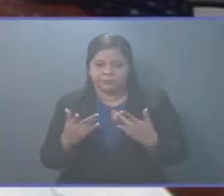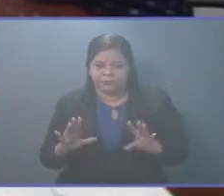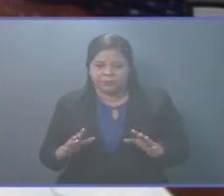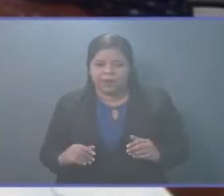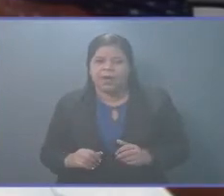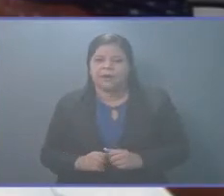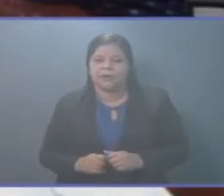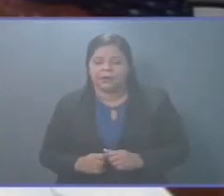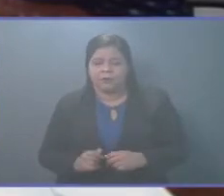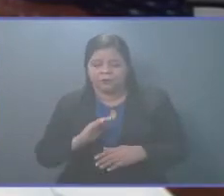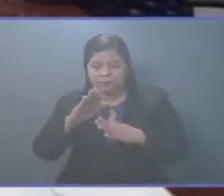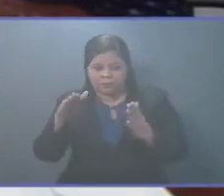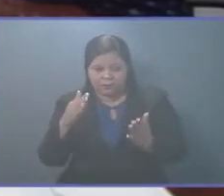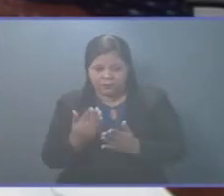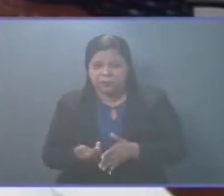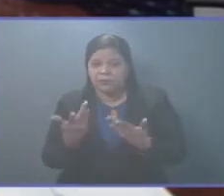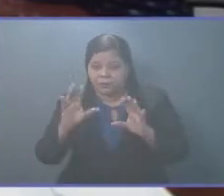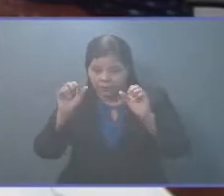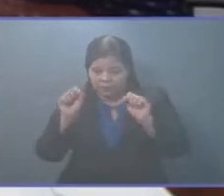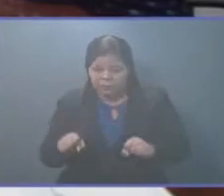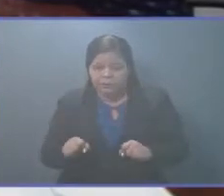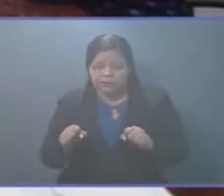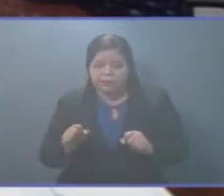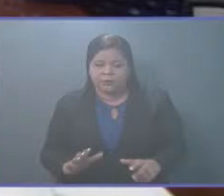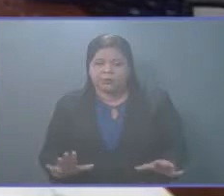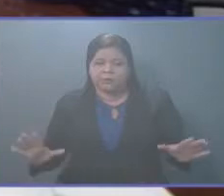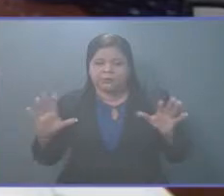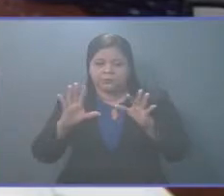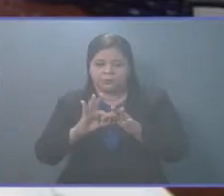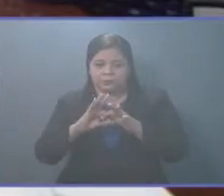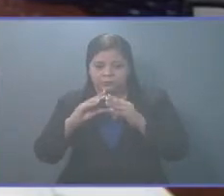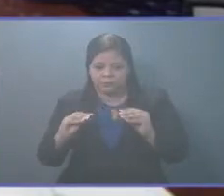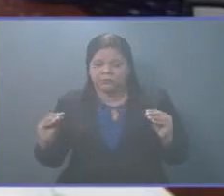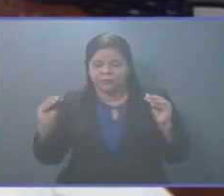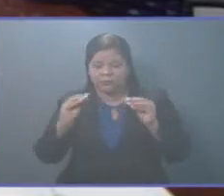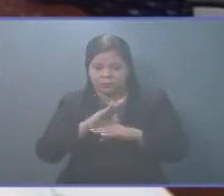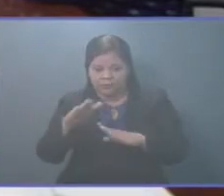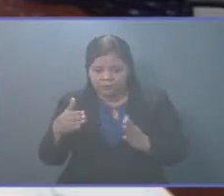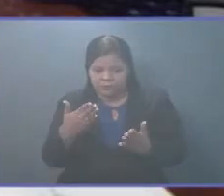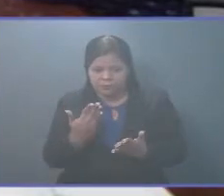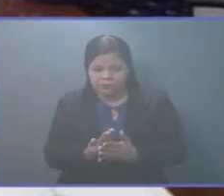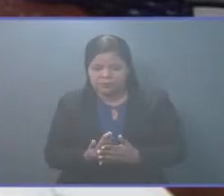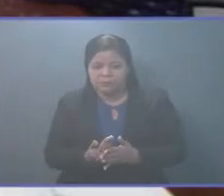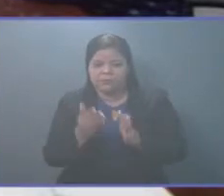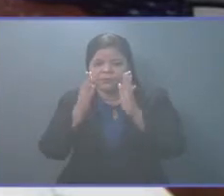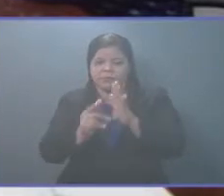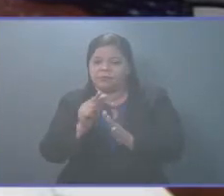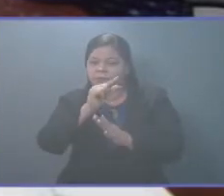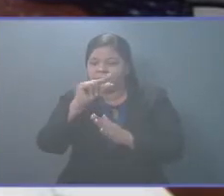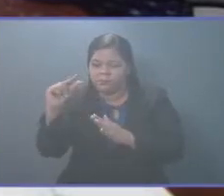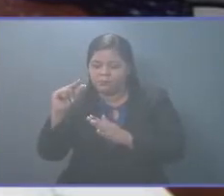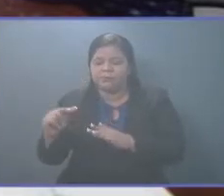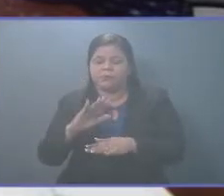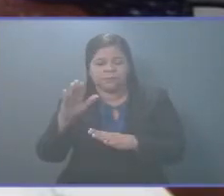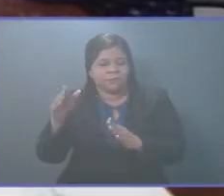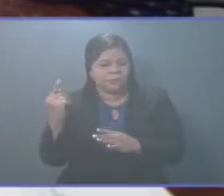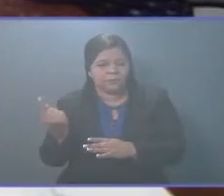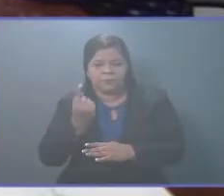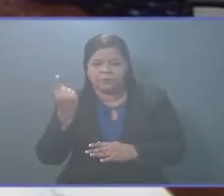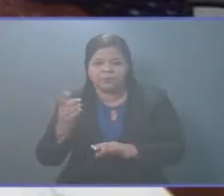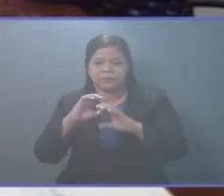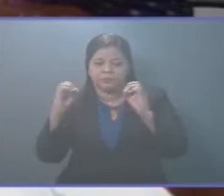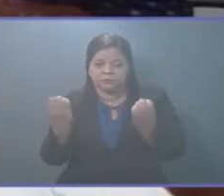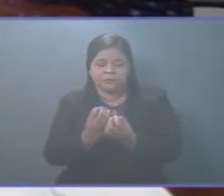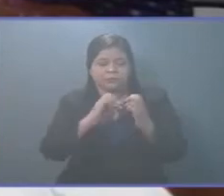Y me parece que deben ser incluidos. Y no hablo solo de las de la